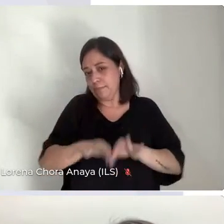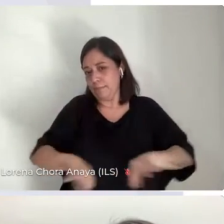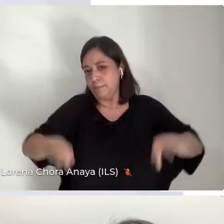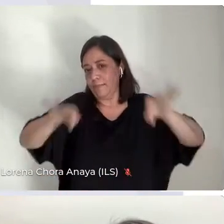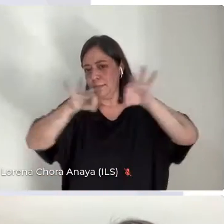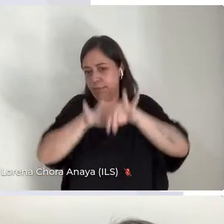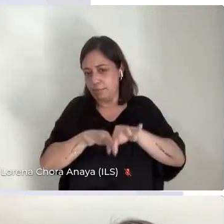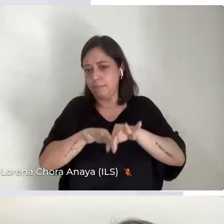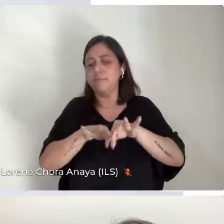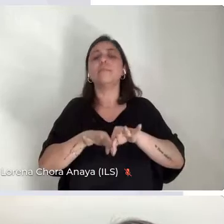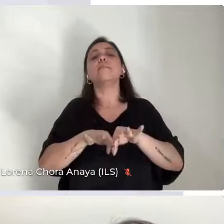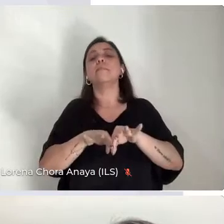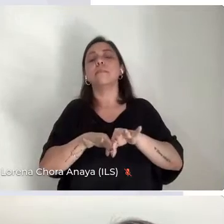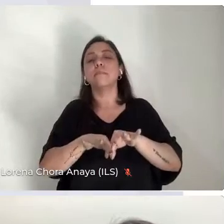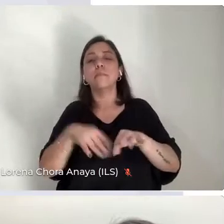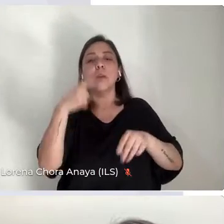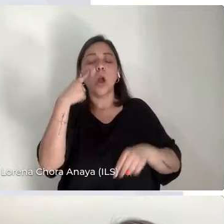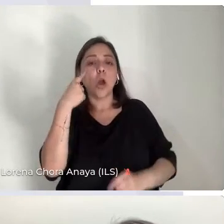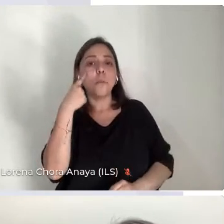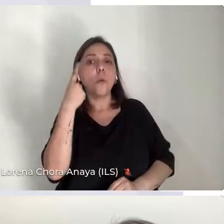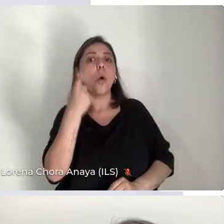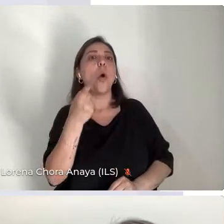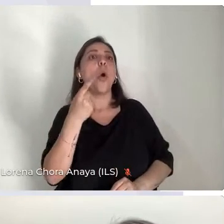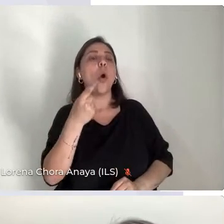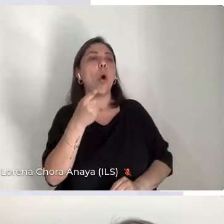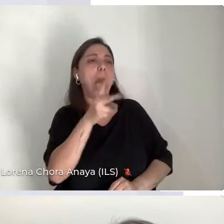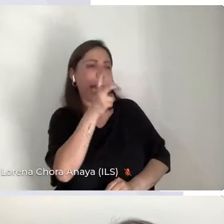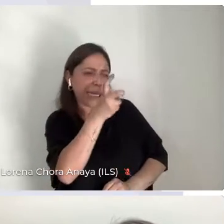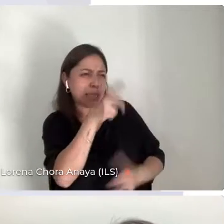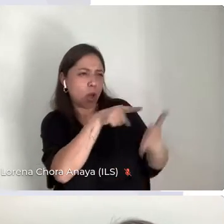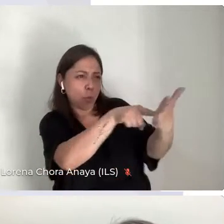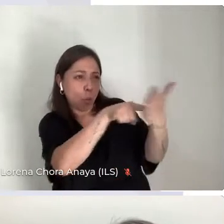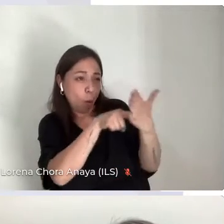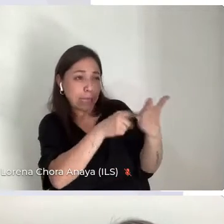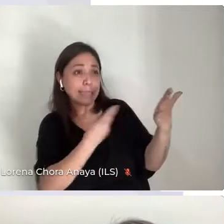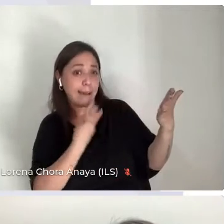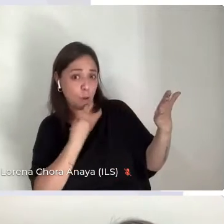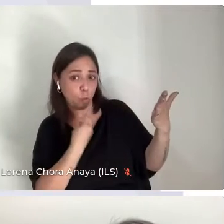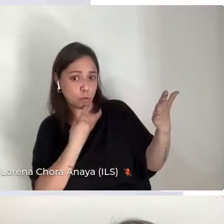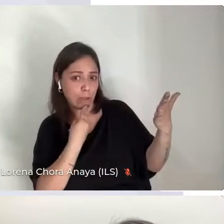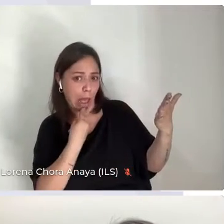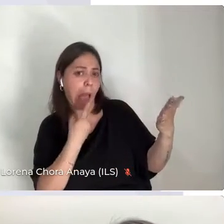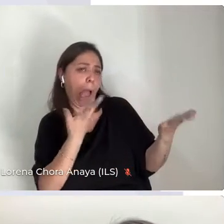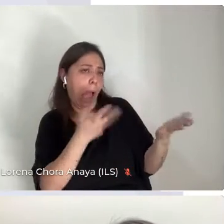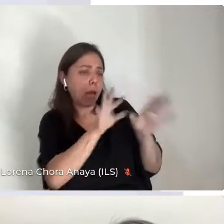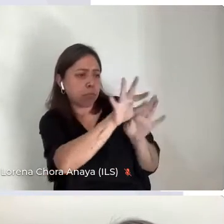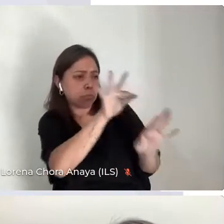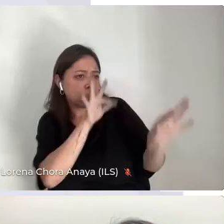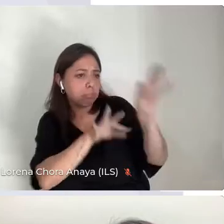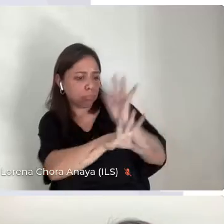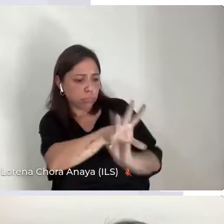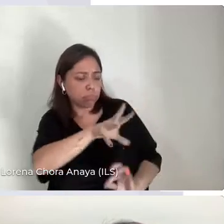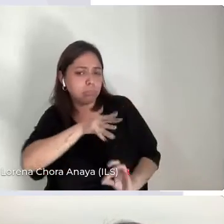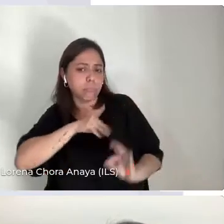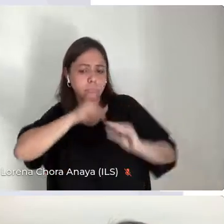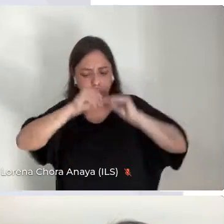puestos como a hackearlos también o a cuestionarlos un poco para ver el status quo.